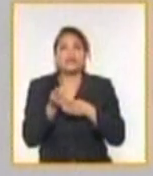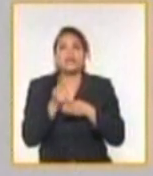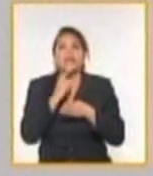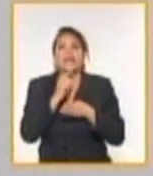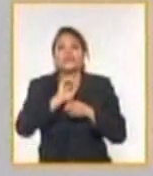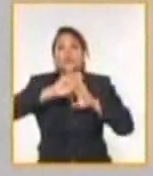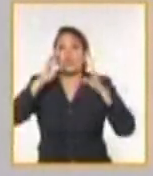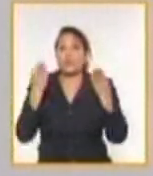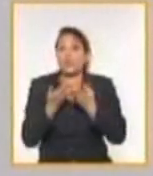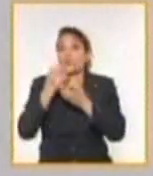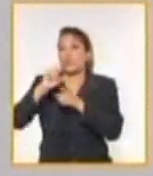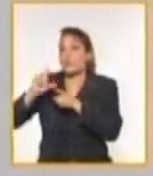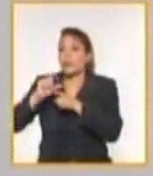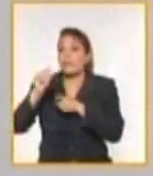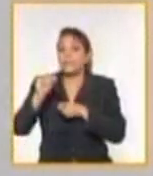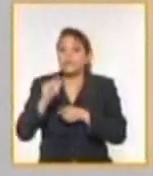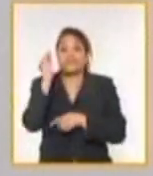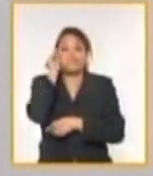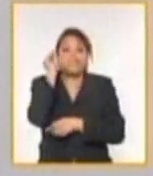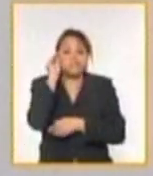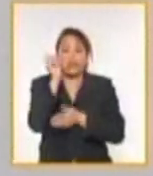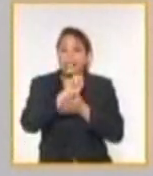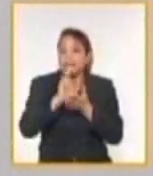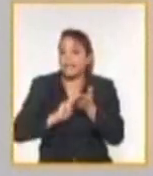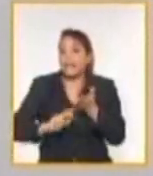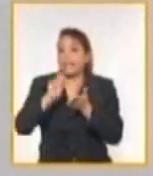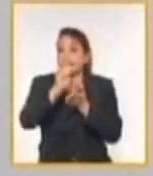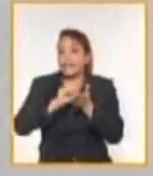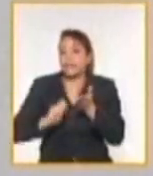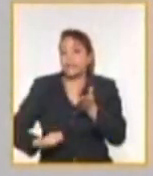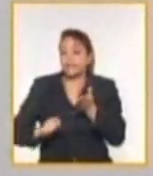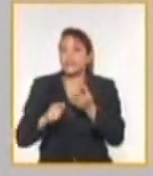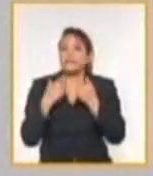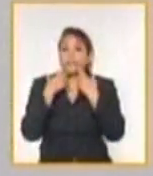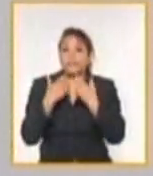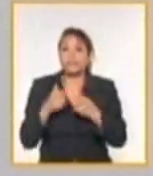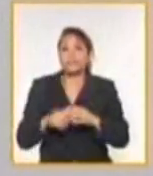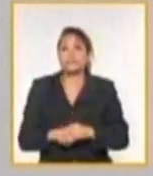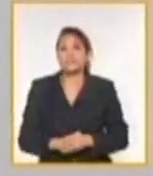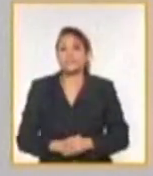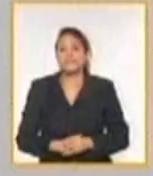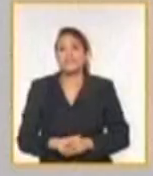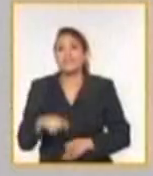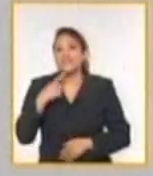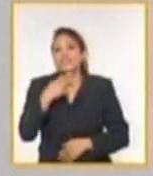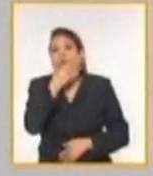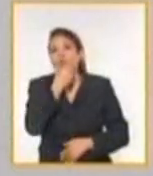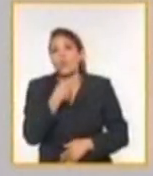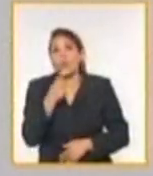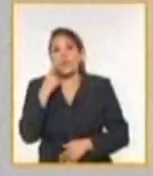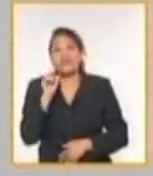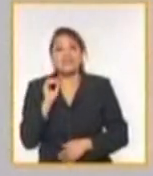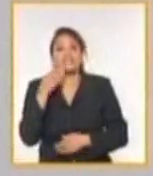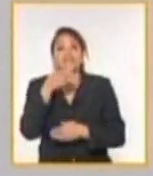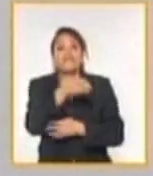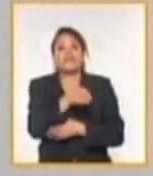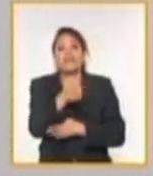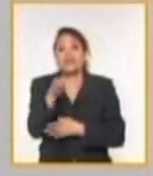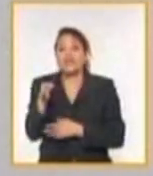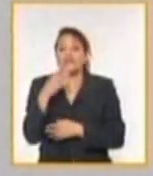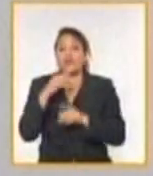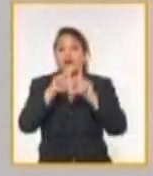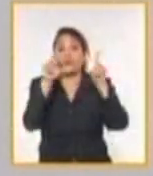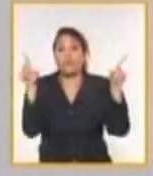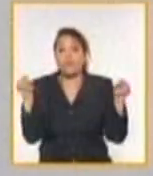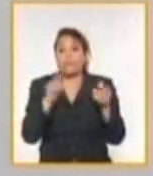campesinos y la alfabetización de los alfabetizadores, ¿no? Aquellos jóvenes que salieron a conocer Cuba por primera vez. Que salieron a conocer Cuba por primera